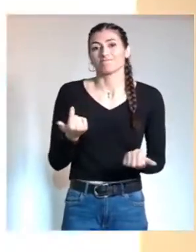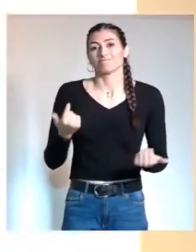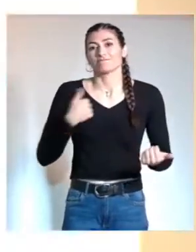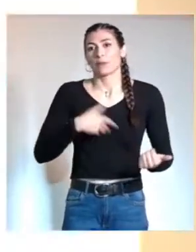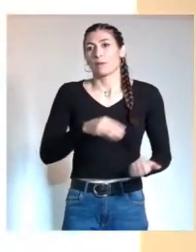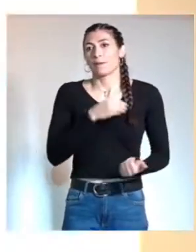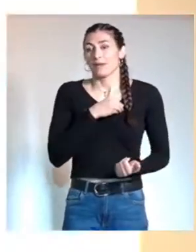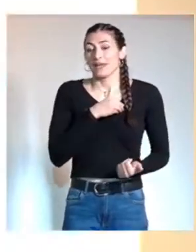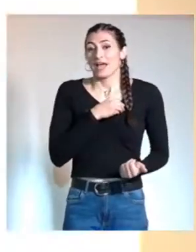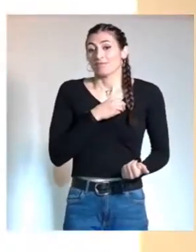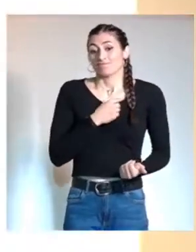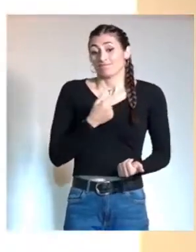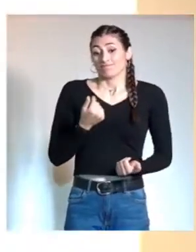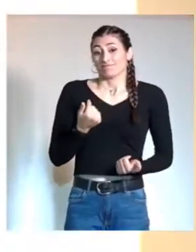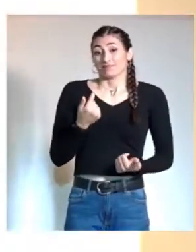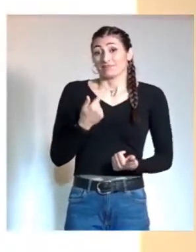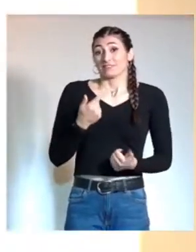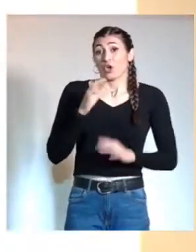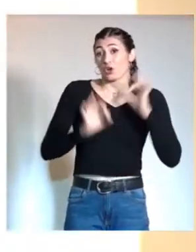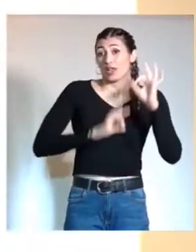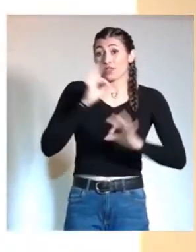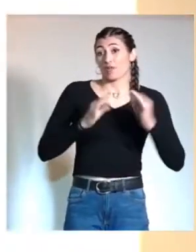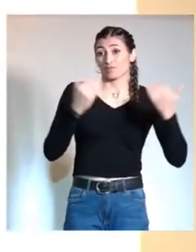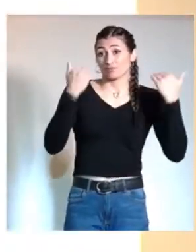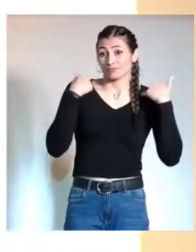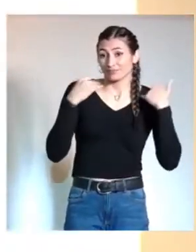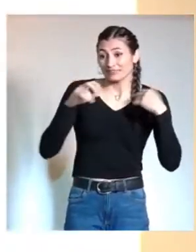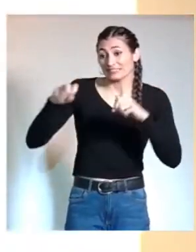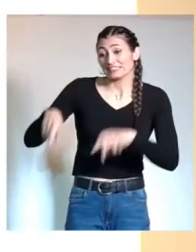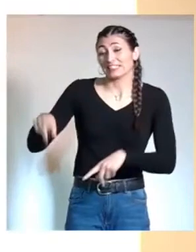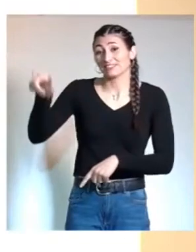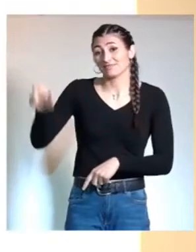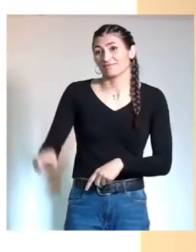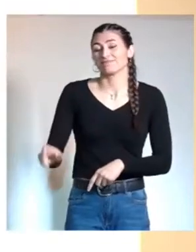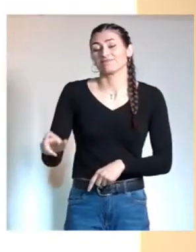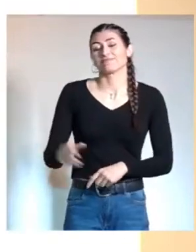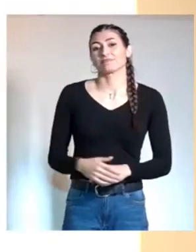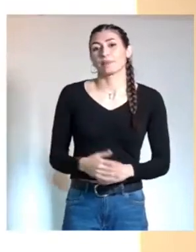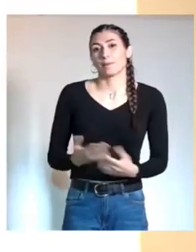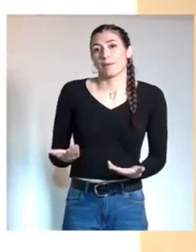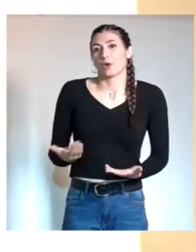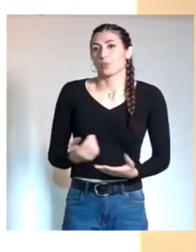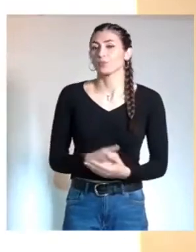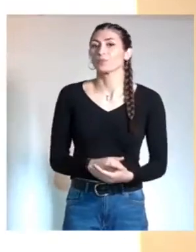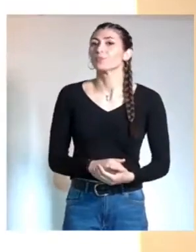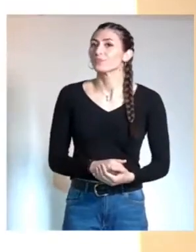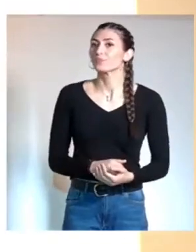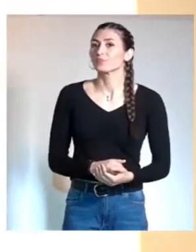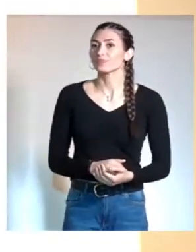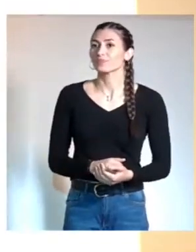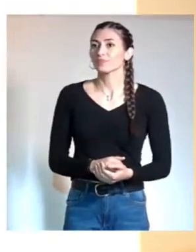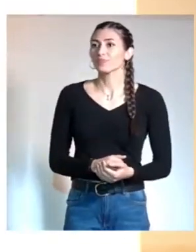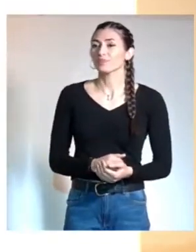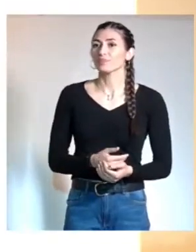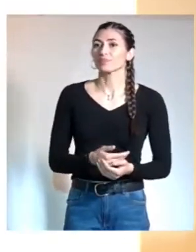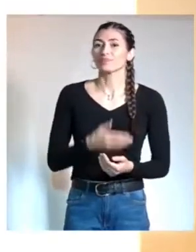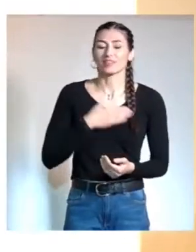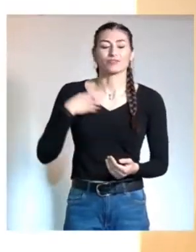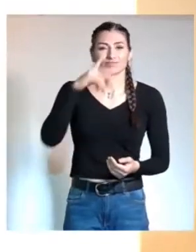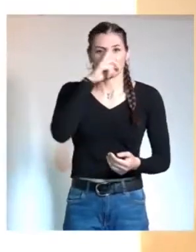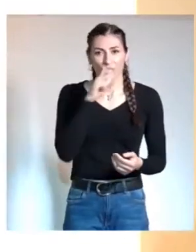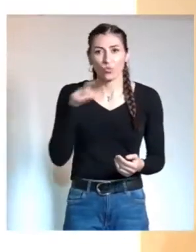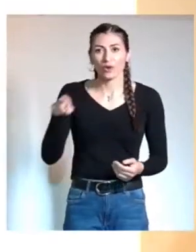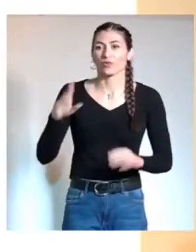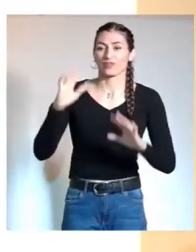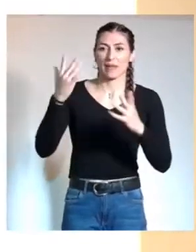organizar esto sin ella y he aprendido muchísimo, pero quiero tener un especial recuerdo y aplauso para